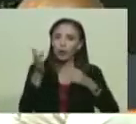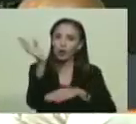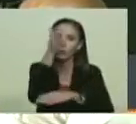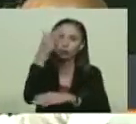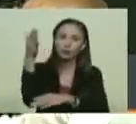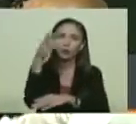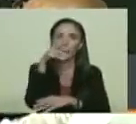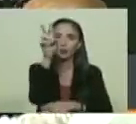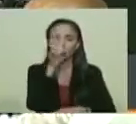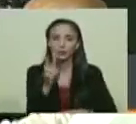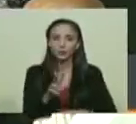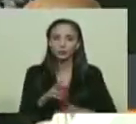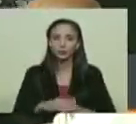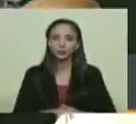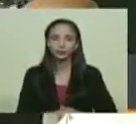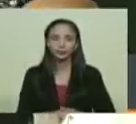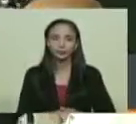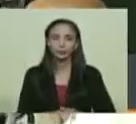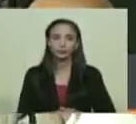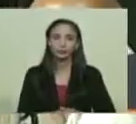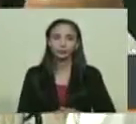República Bolivariana de Venezuela.